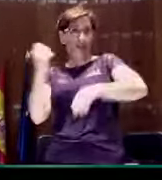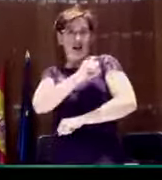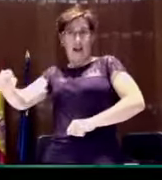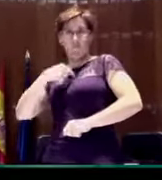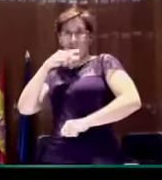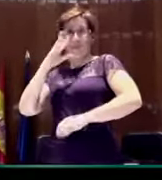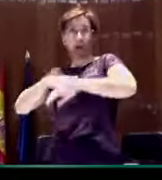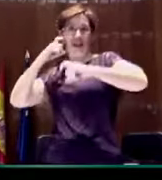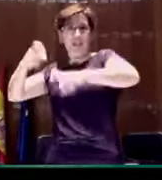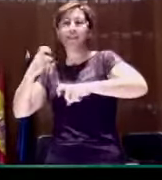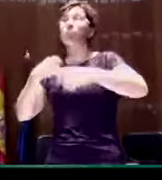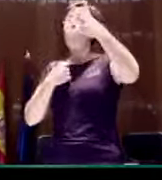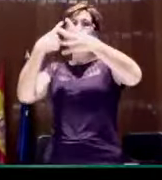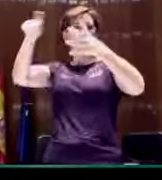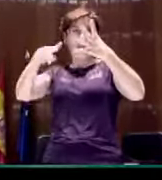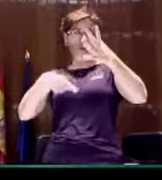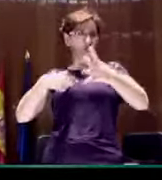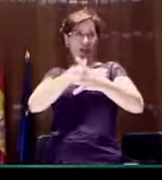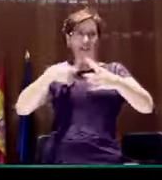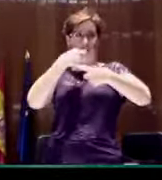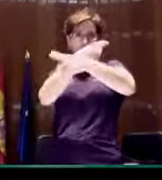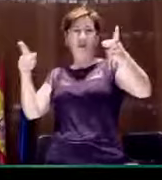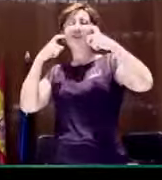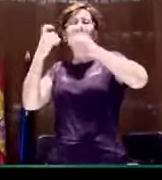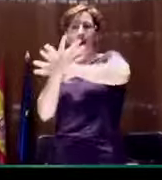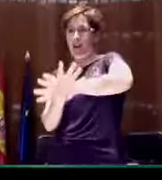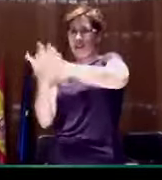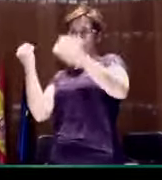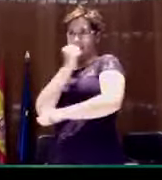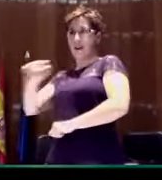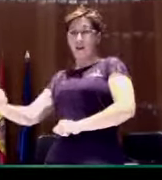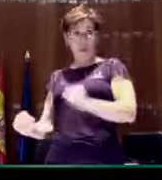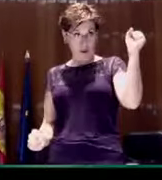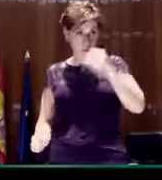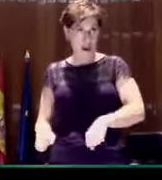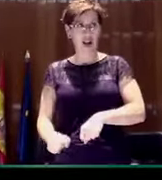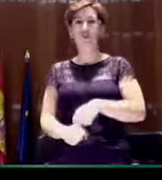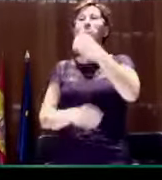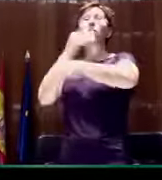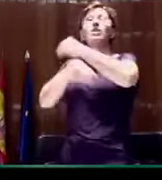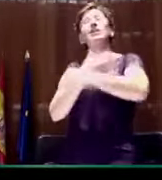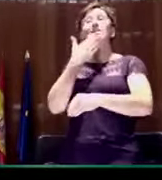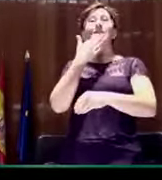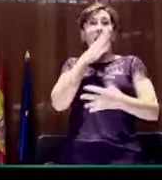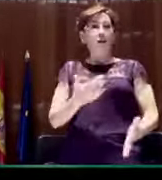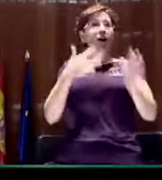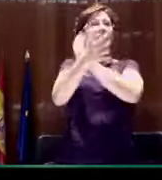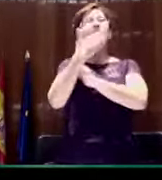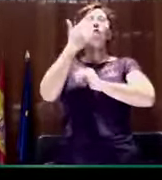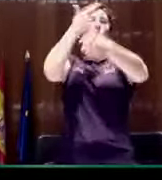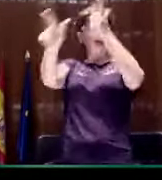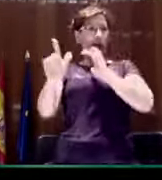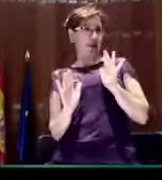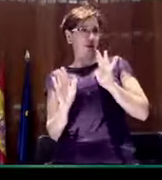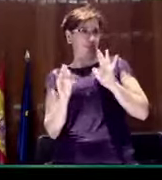decir, entonces lo voy a intentar hacer lo más rápido posible, ¿vale? Vamos a hacer un doble viaje en estos minutos.